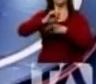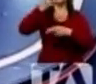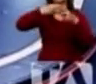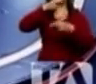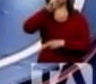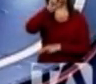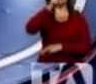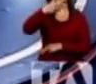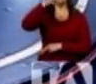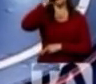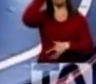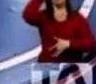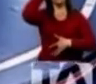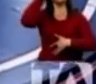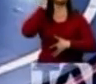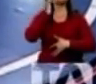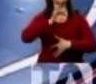que como vimos